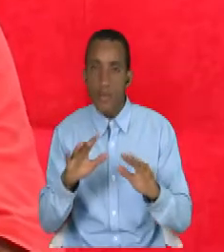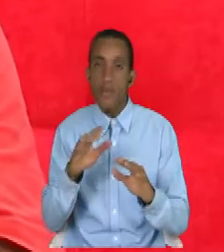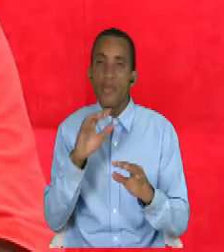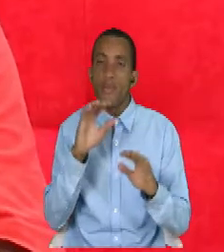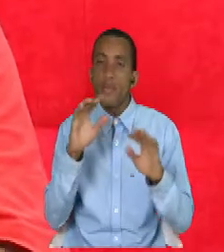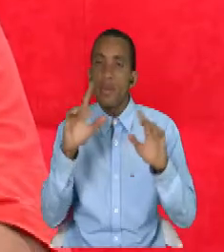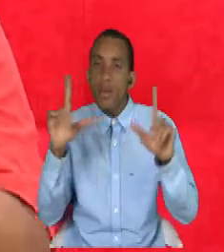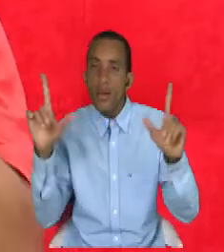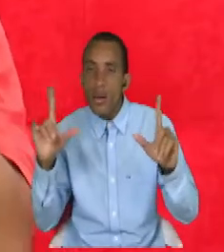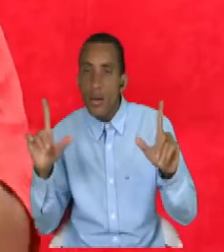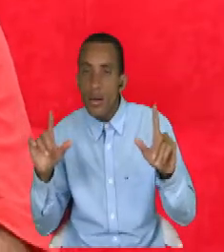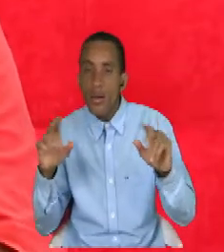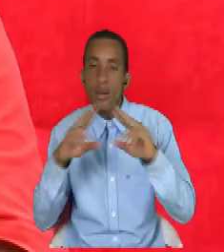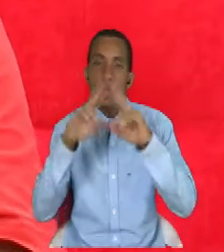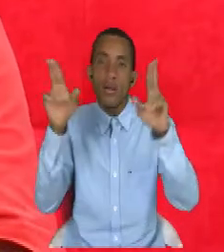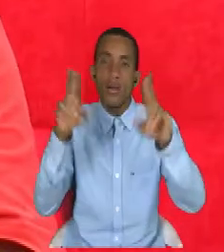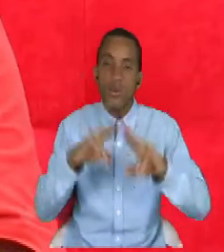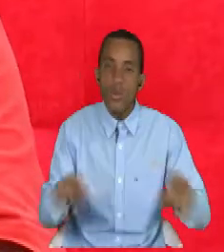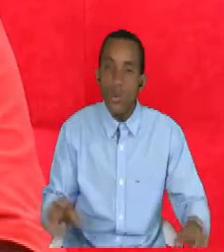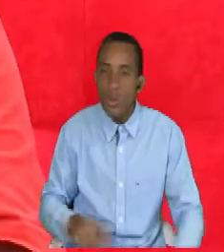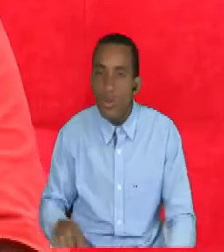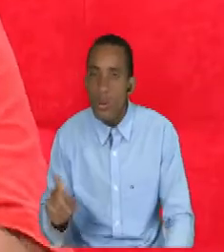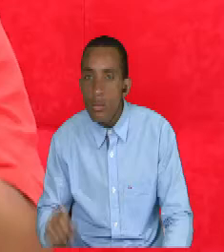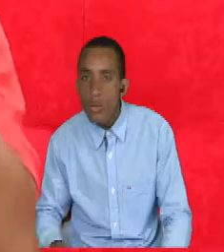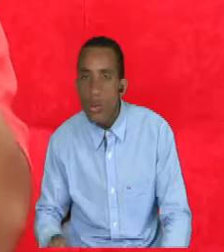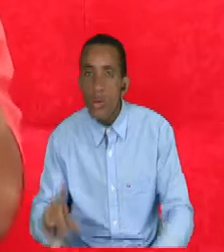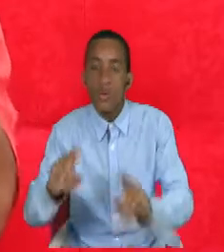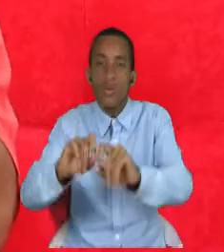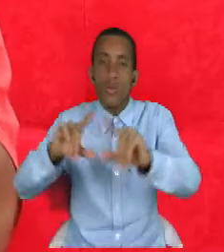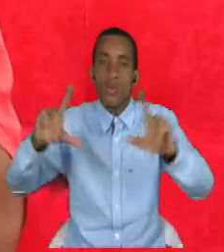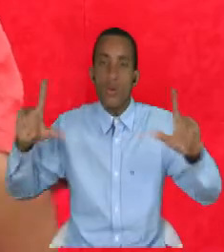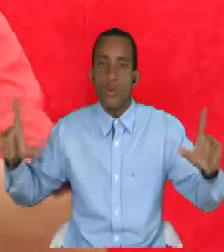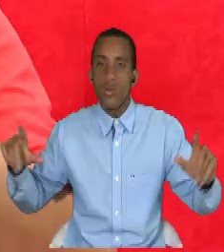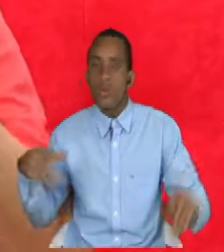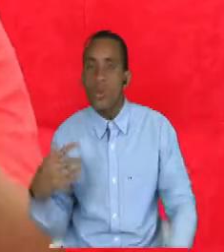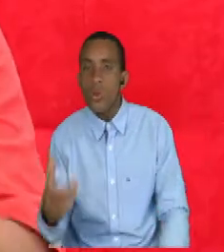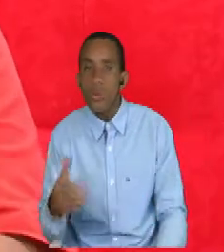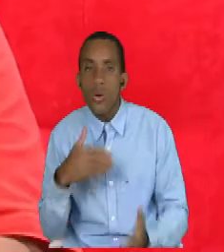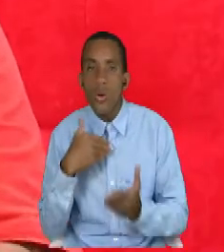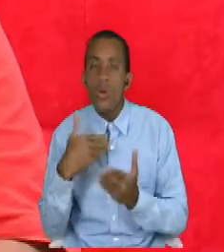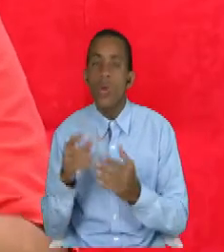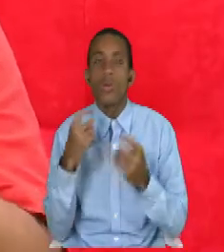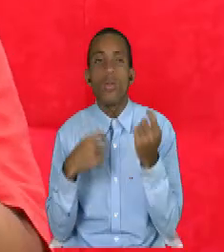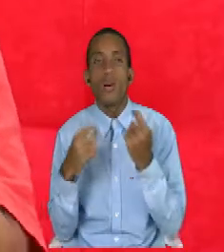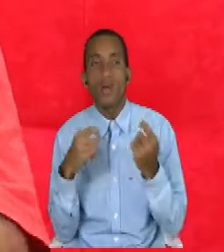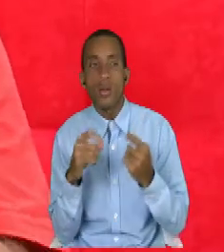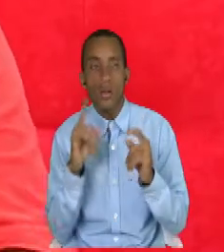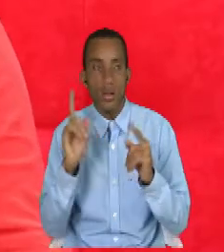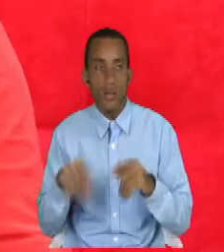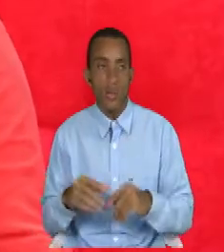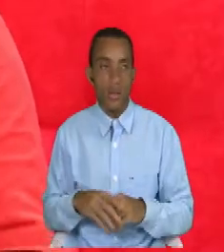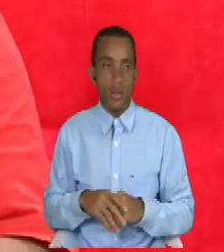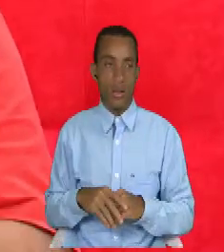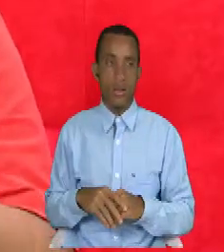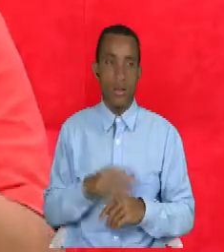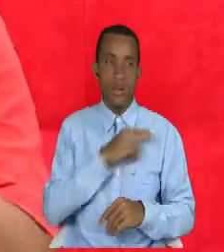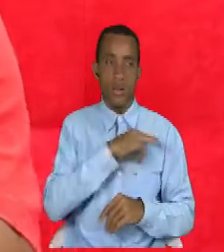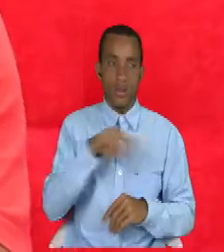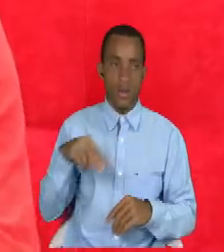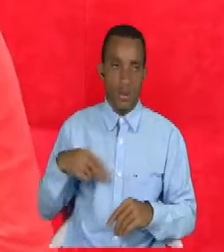portales de navegación como portales de ecommerce que es qué productos vamos a vender con una pasarela de pagos entonces finalmente nosotros